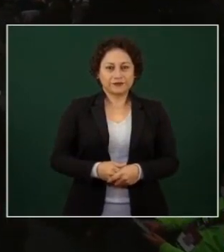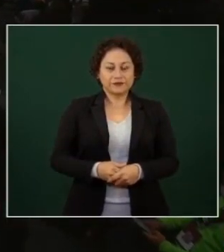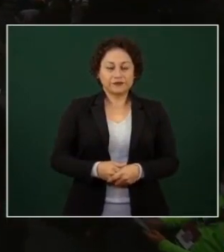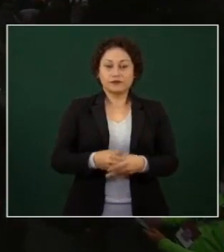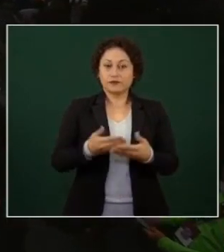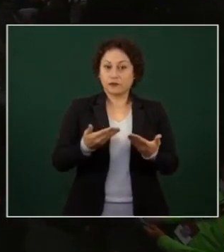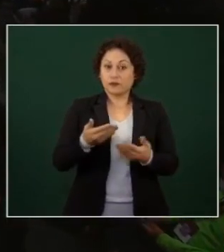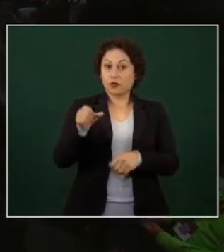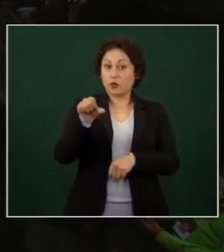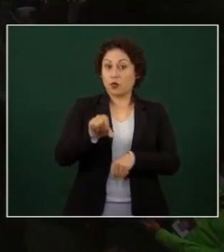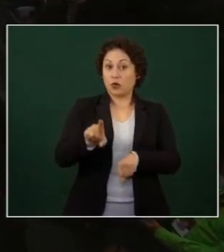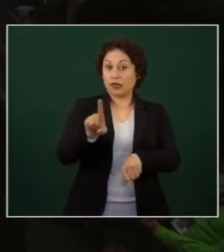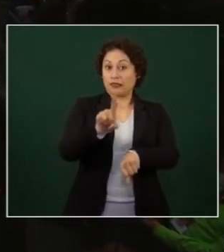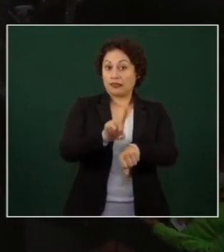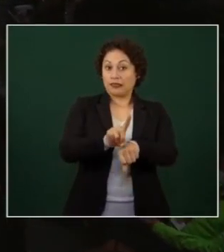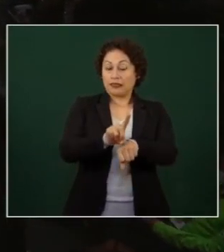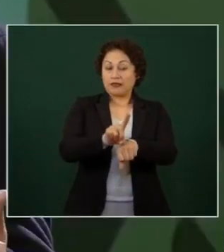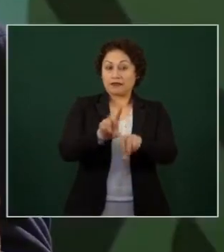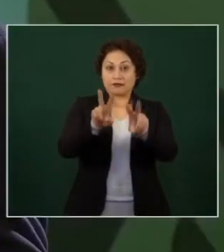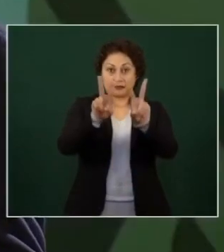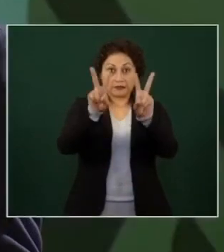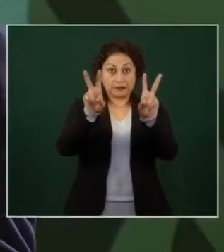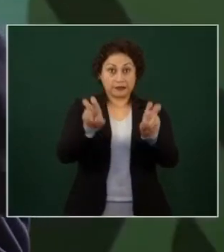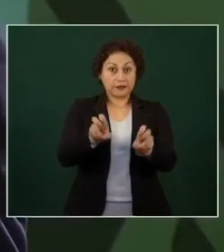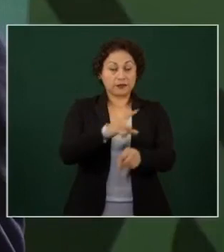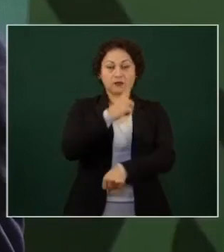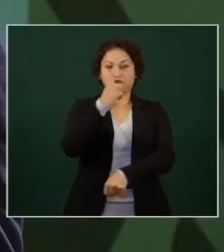Corresponde iniciar